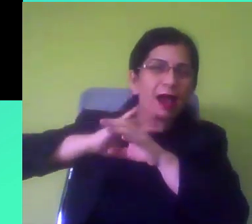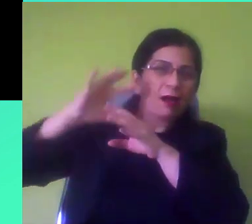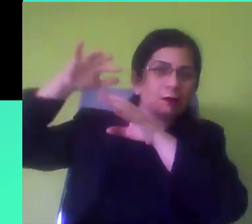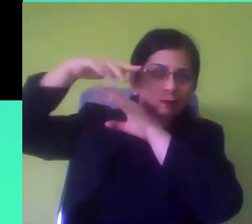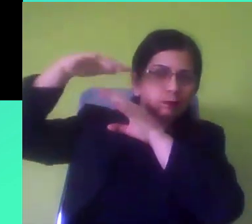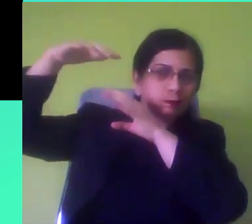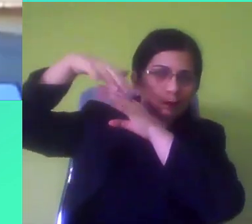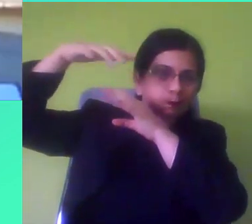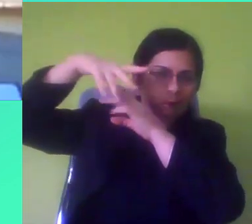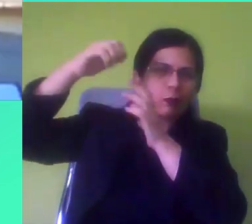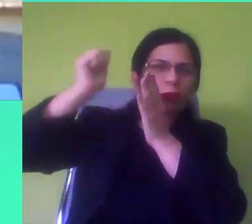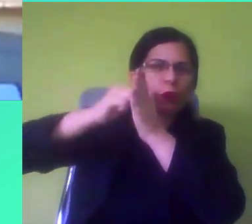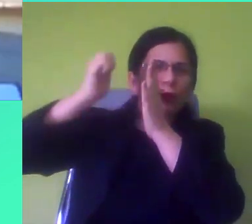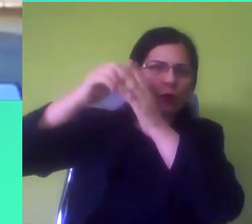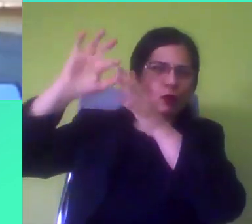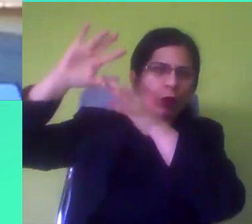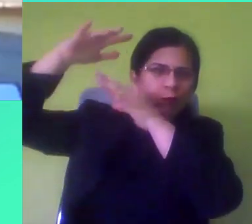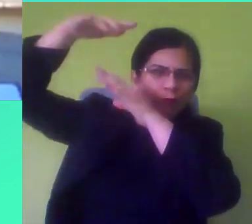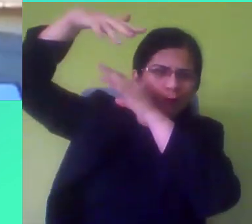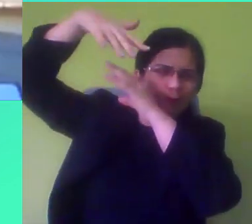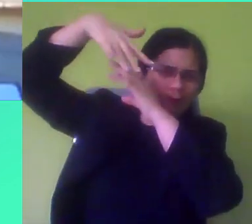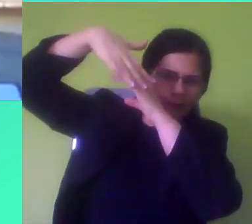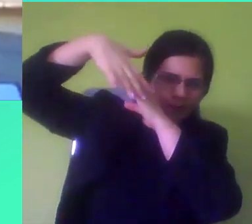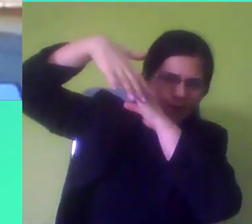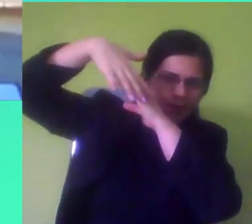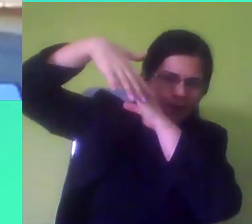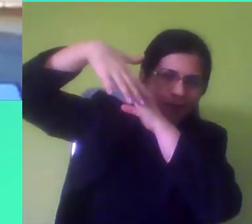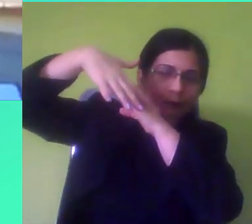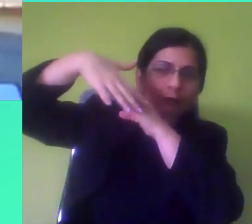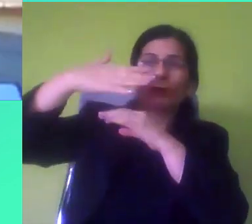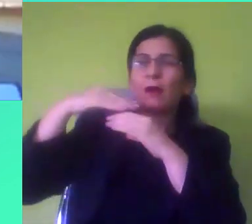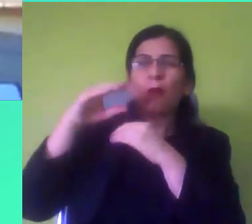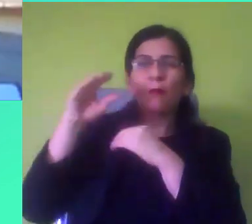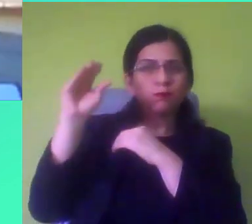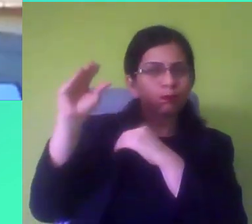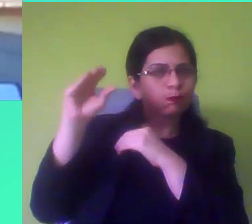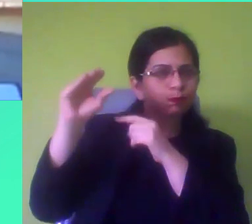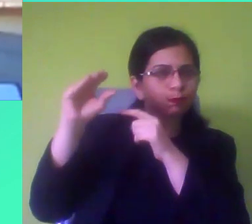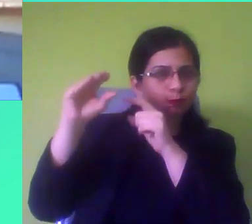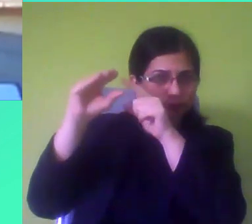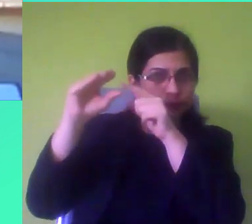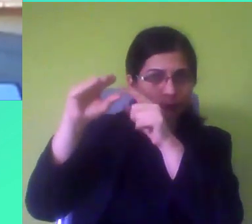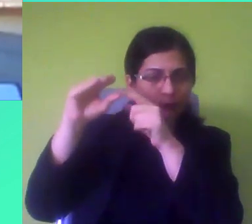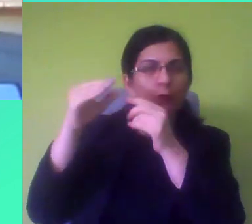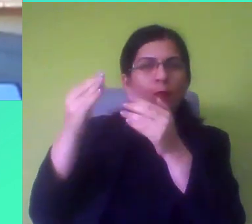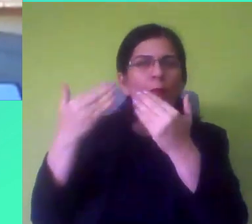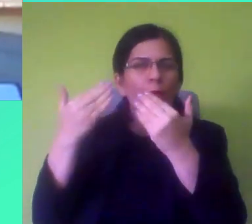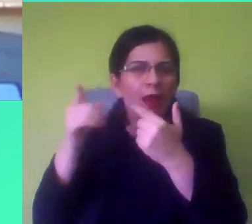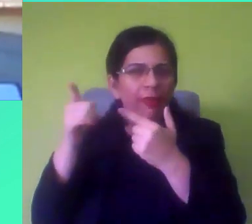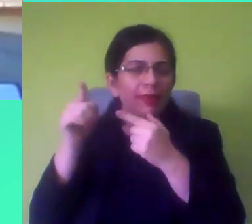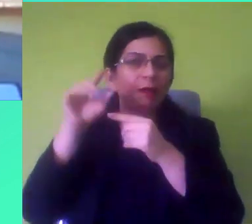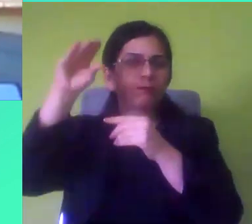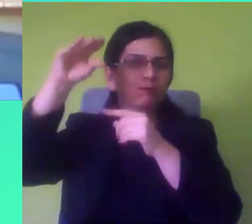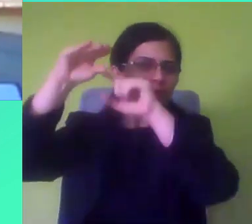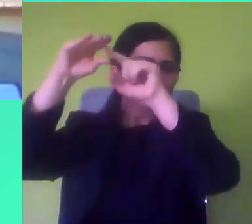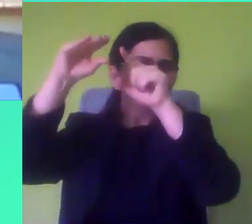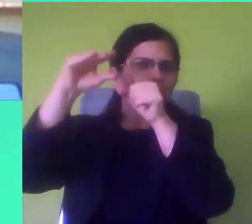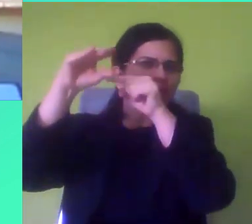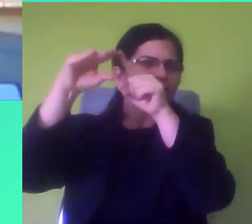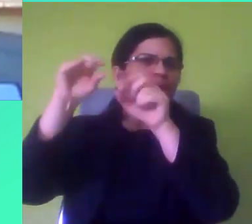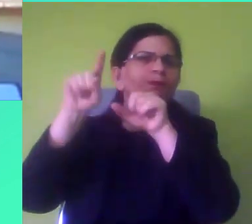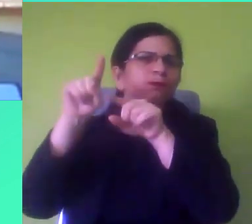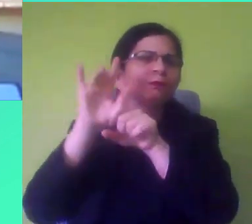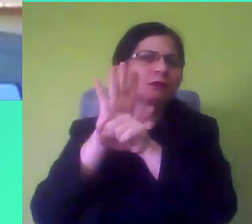hielo. Una vez que adquiere un espesor lo suficientemente grande, esa masa de